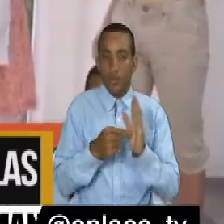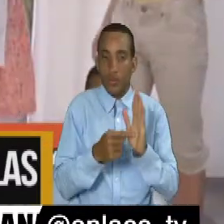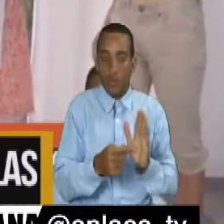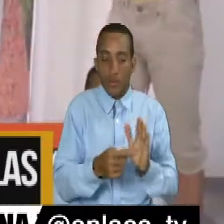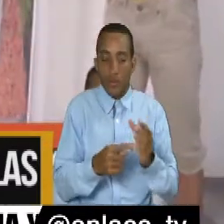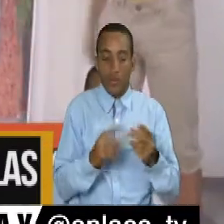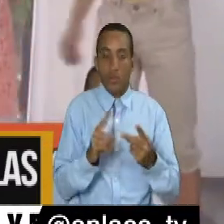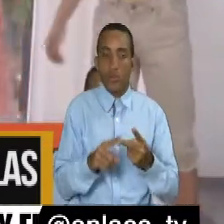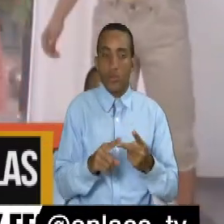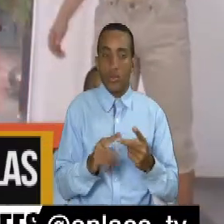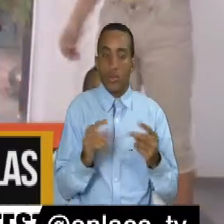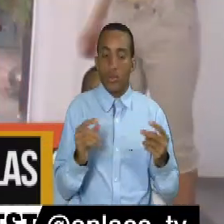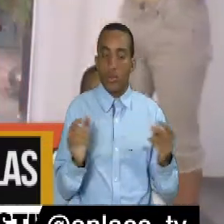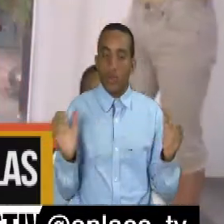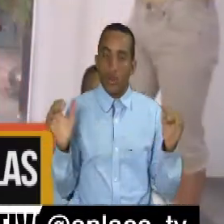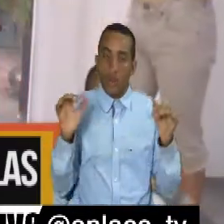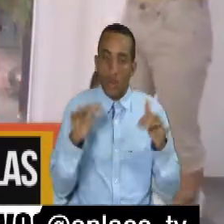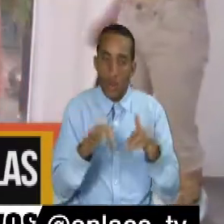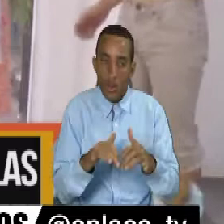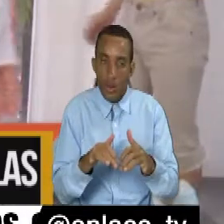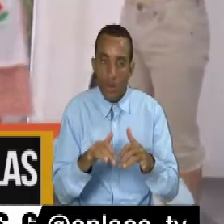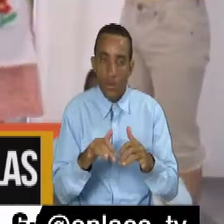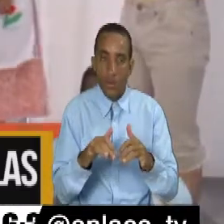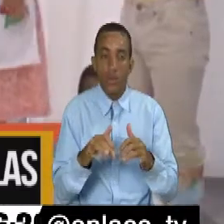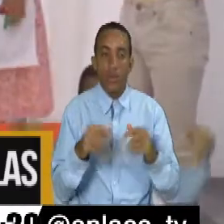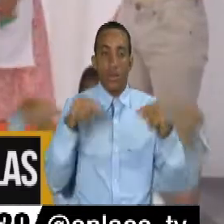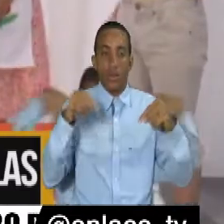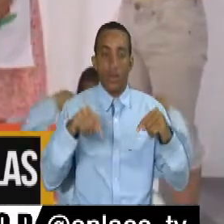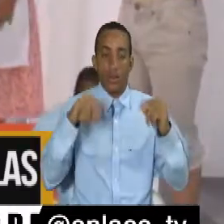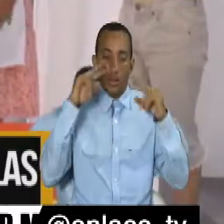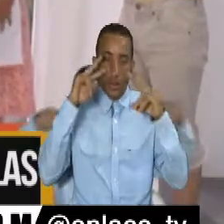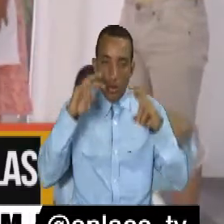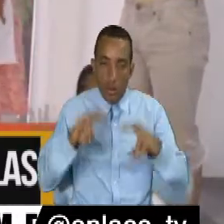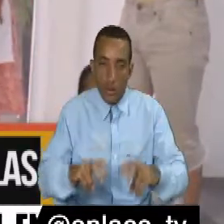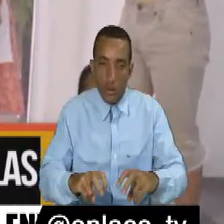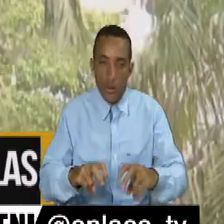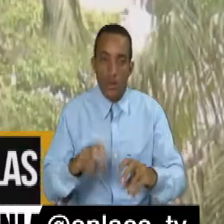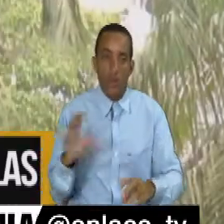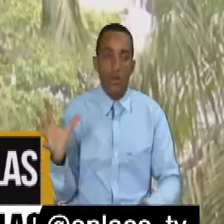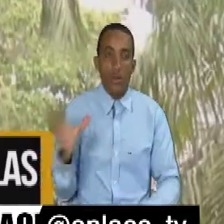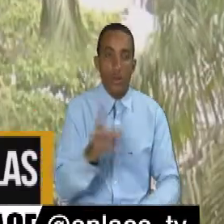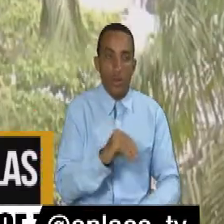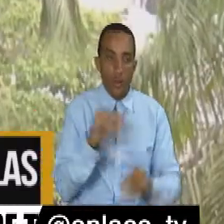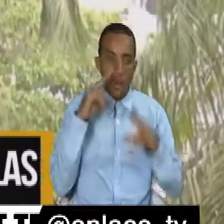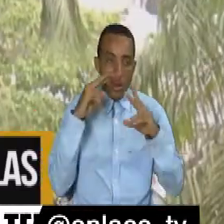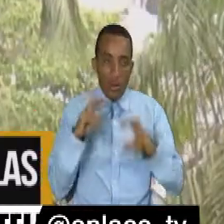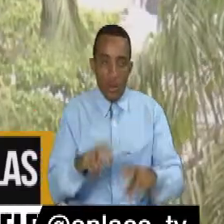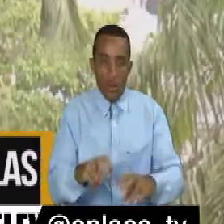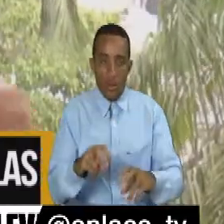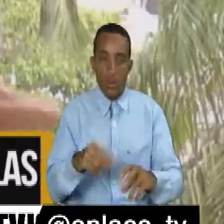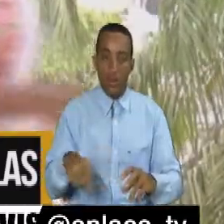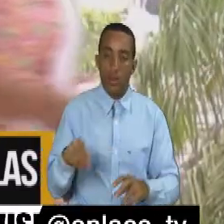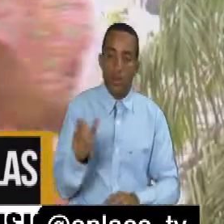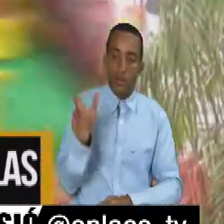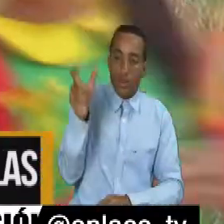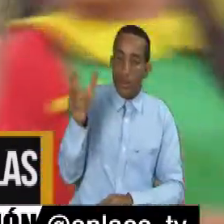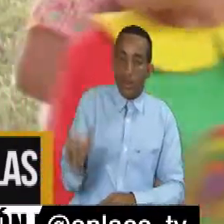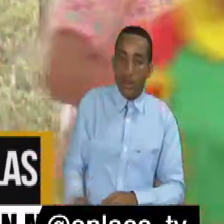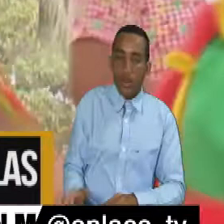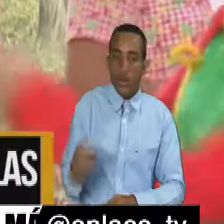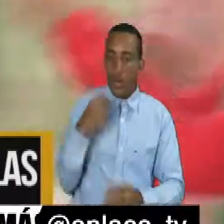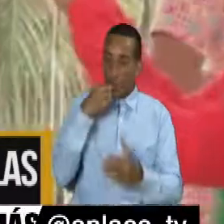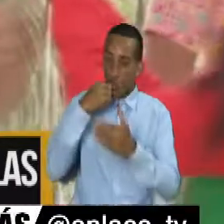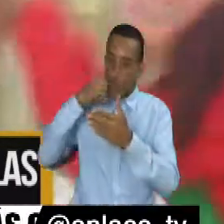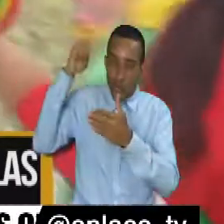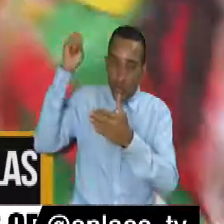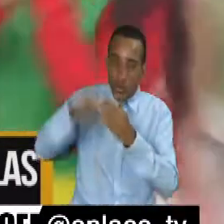es un reencuentro. Porque en este momento de investigación, cuando estamos haciendo toda la investigación del personaje y de todo su